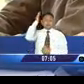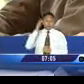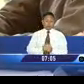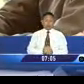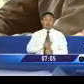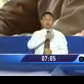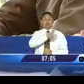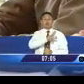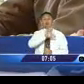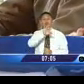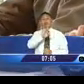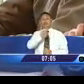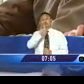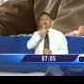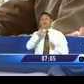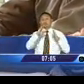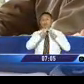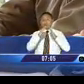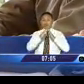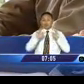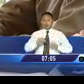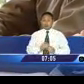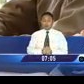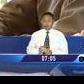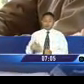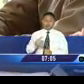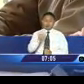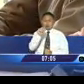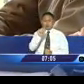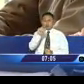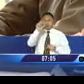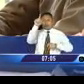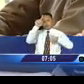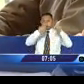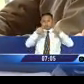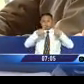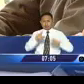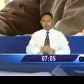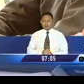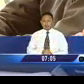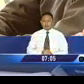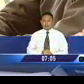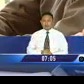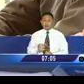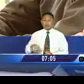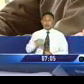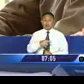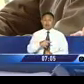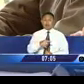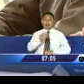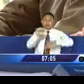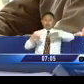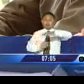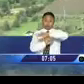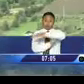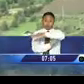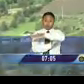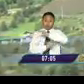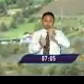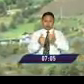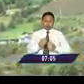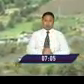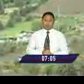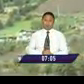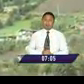381 viviendas. Son viviendas que tienen daños moderados y que no están comprometida su estructura. En